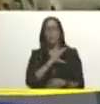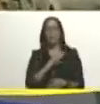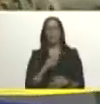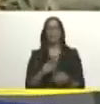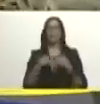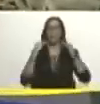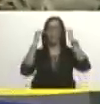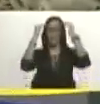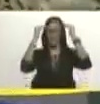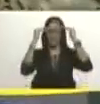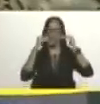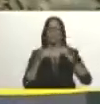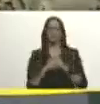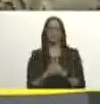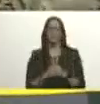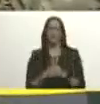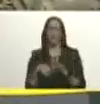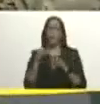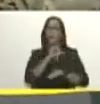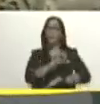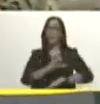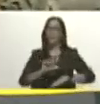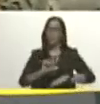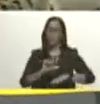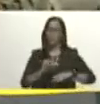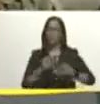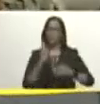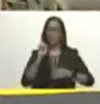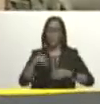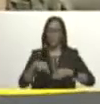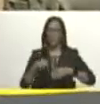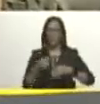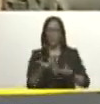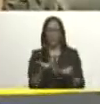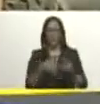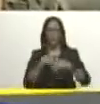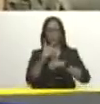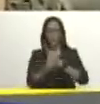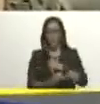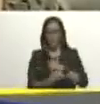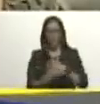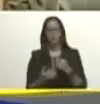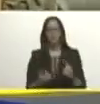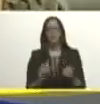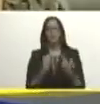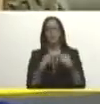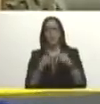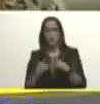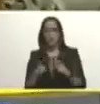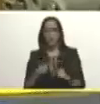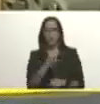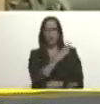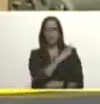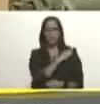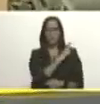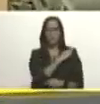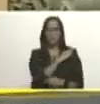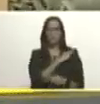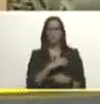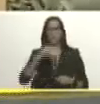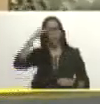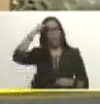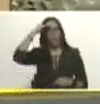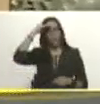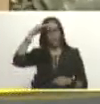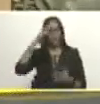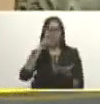del cuerpo castrense, así como también hay que destacar las distintas autoridades y oficiales que están acá